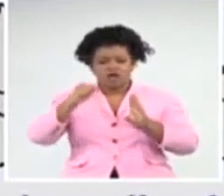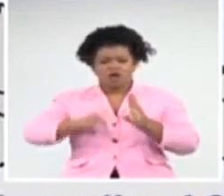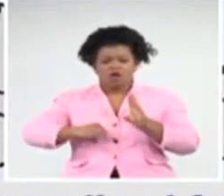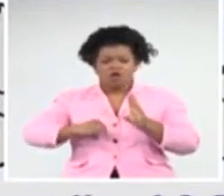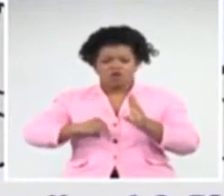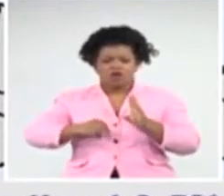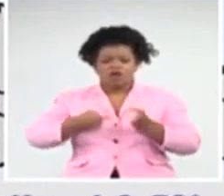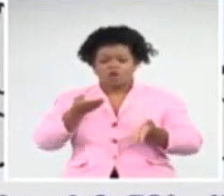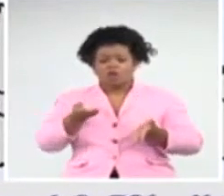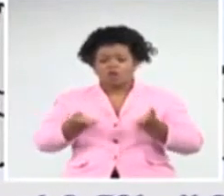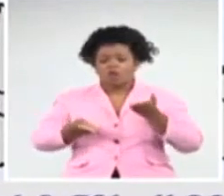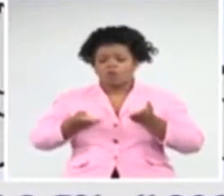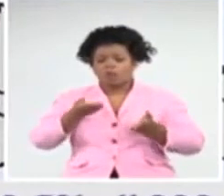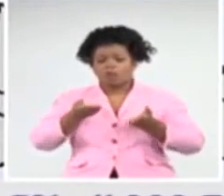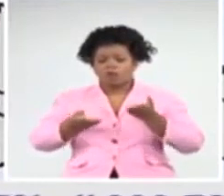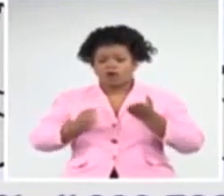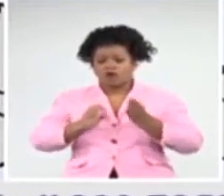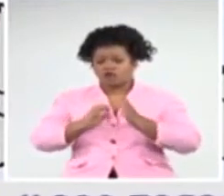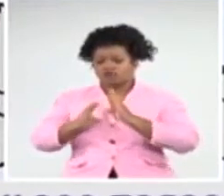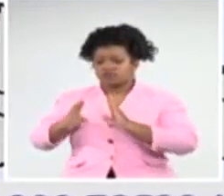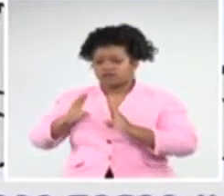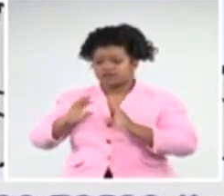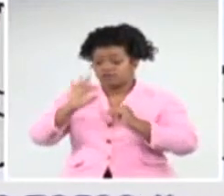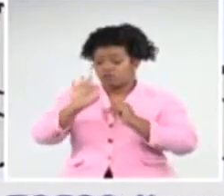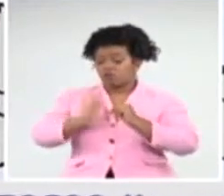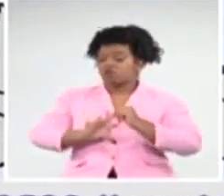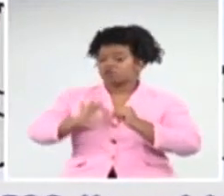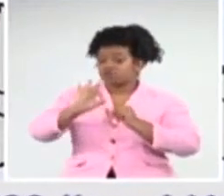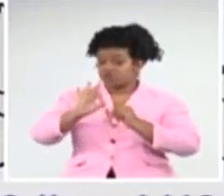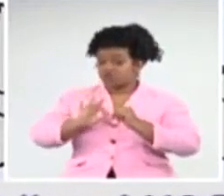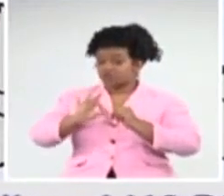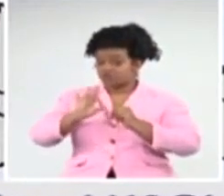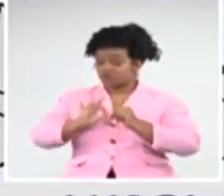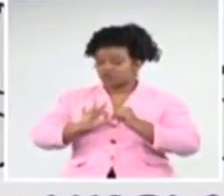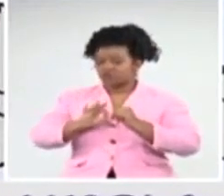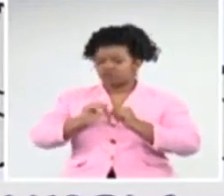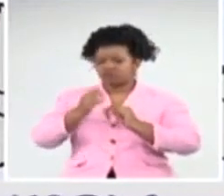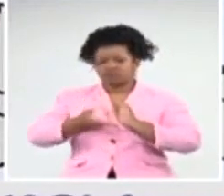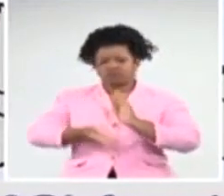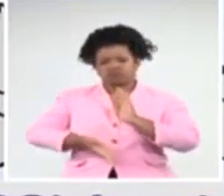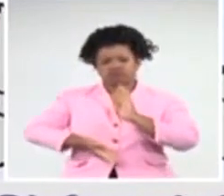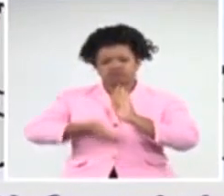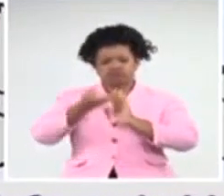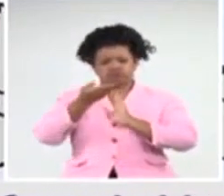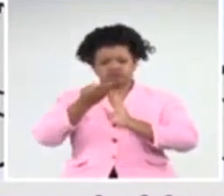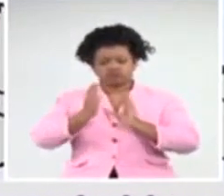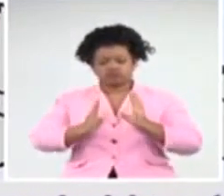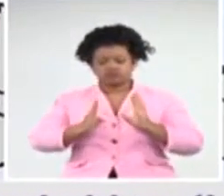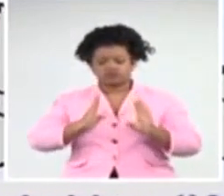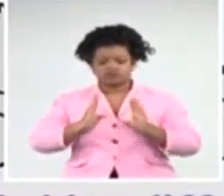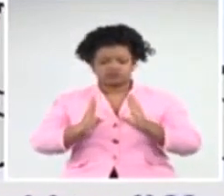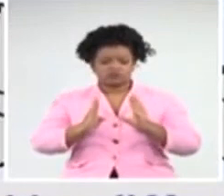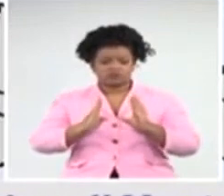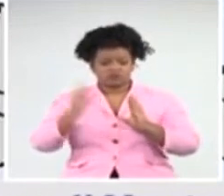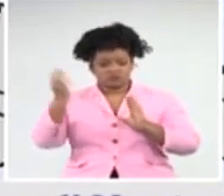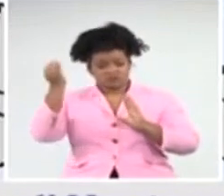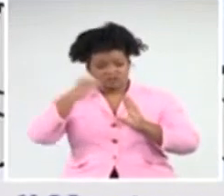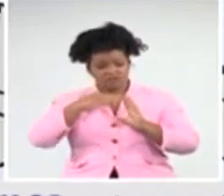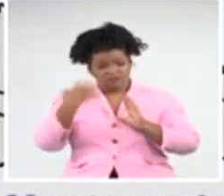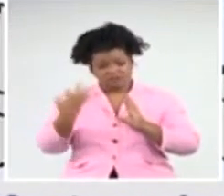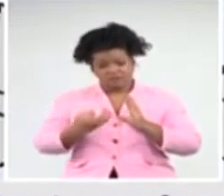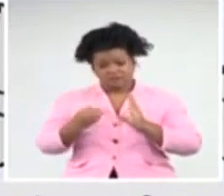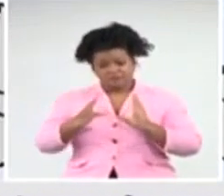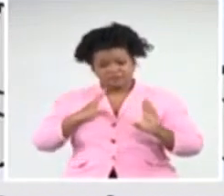tasa de incidencia, no en números absolutos, se ha ido por encima del occidente, que saben que siempre fue el de